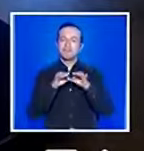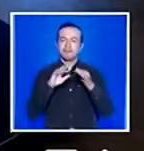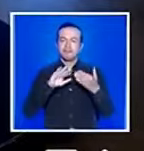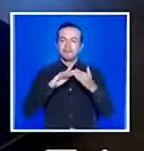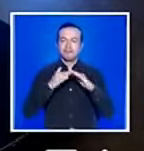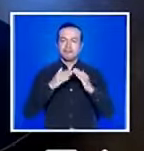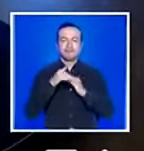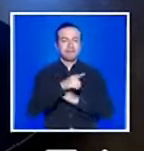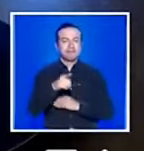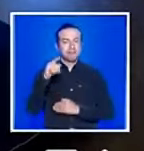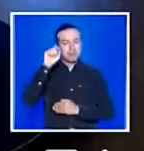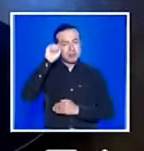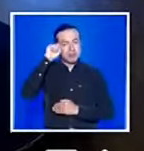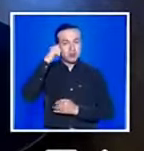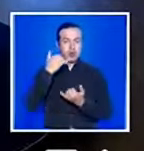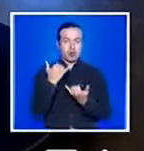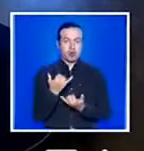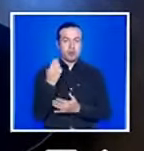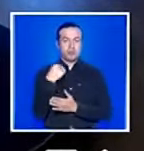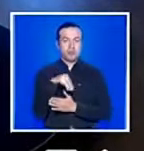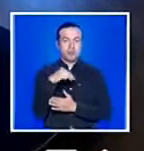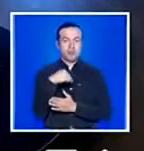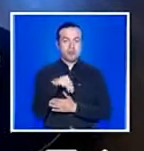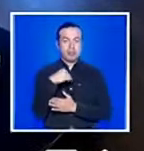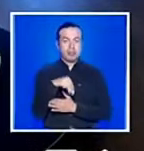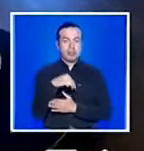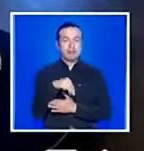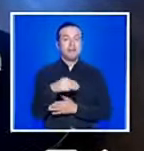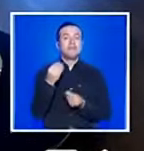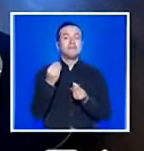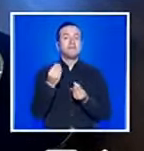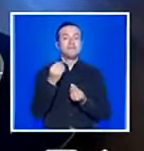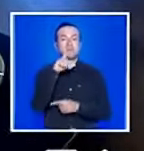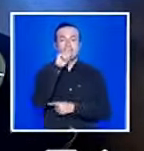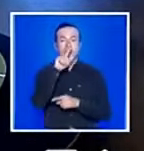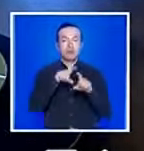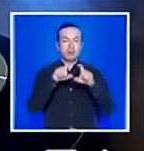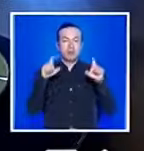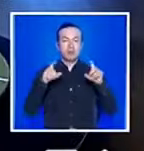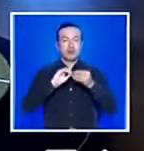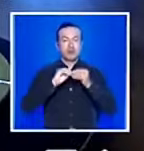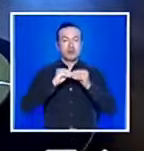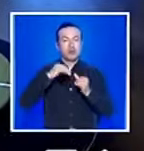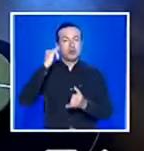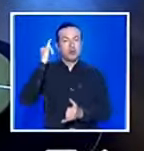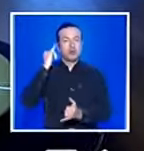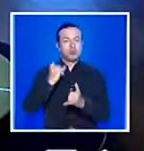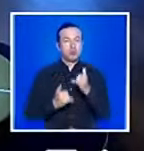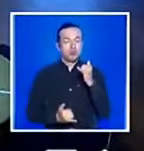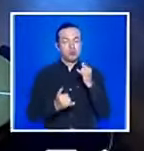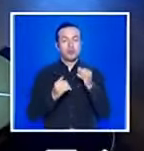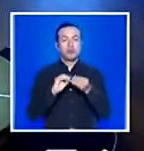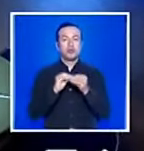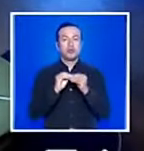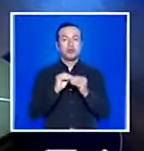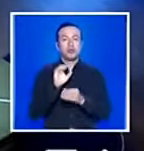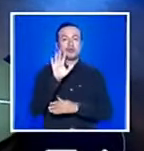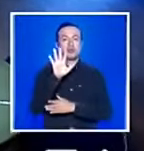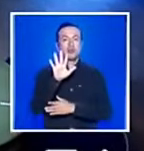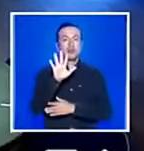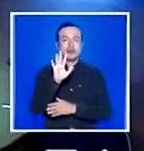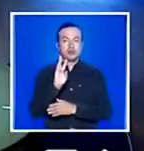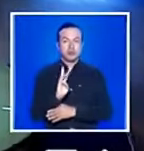Comunidad. Recuerden que hoy, miércoles, mitad de semana, aplica el pico y placa para los autos cuyas placas terminan en los números 5